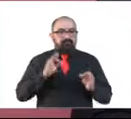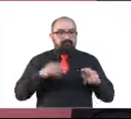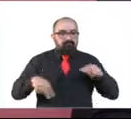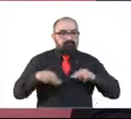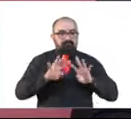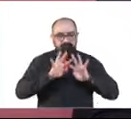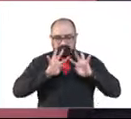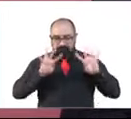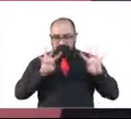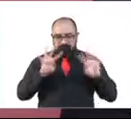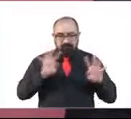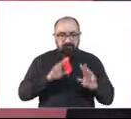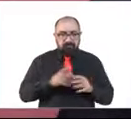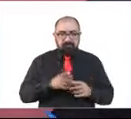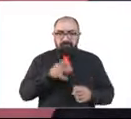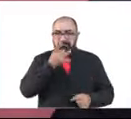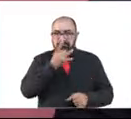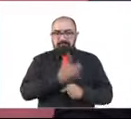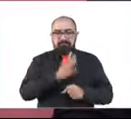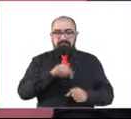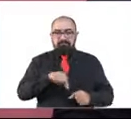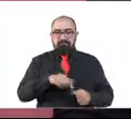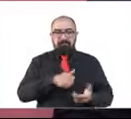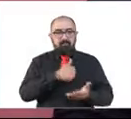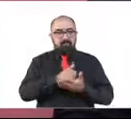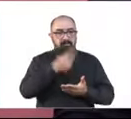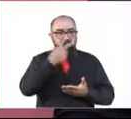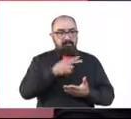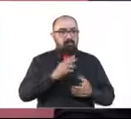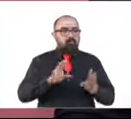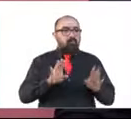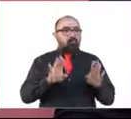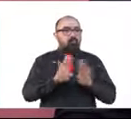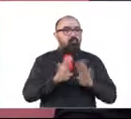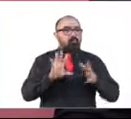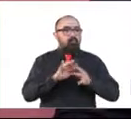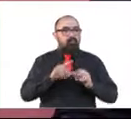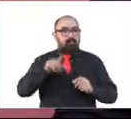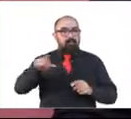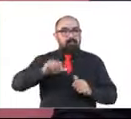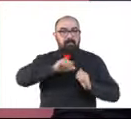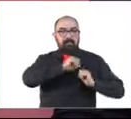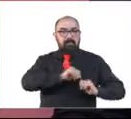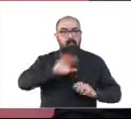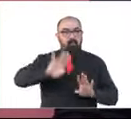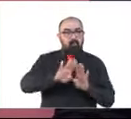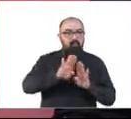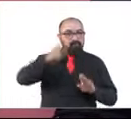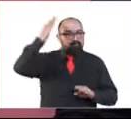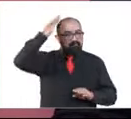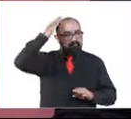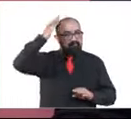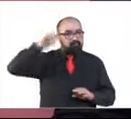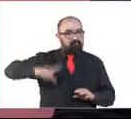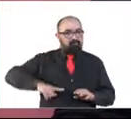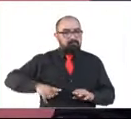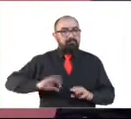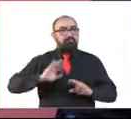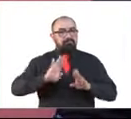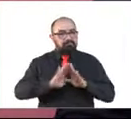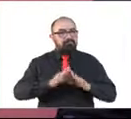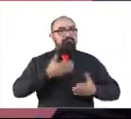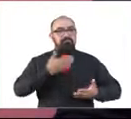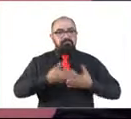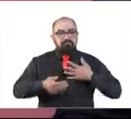de que la Ciudad de México con ella como a la cabeza del gobierno, pues está a la vanguardia, ¿no?, de